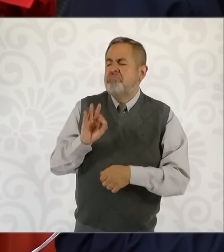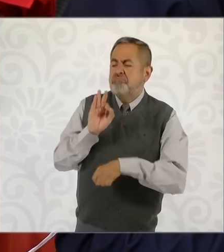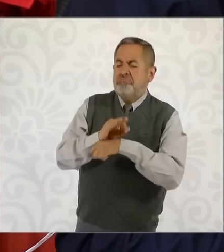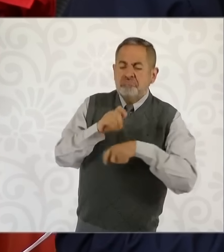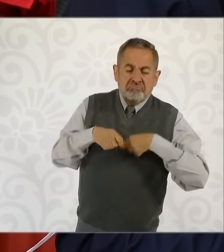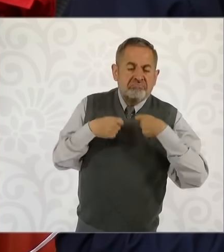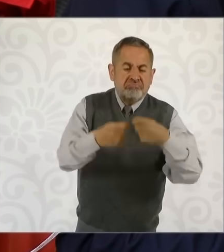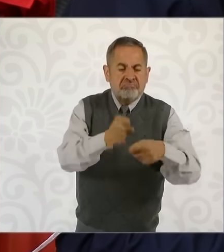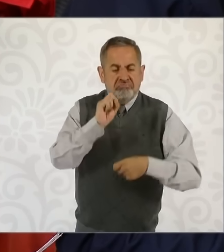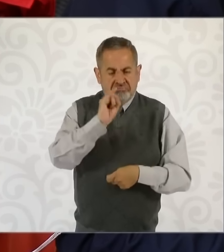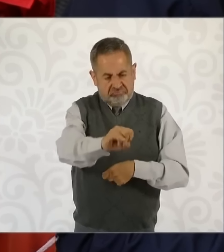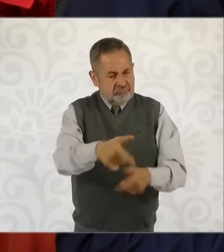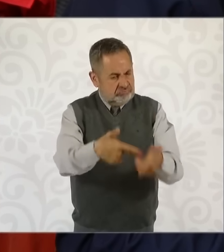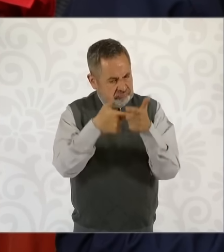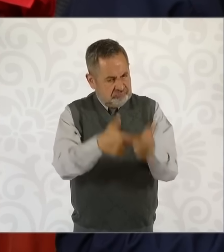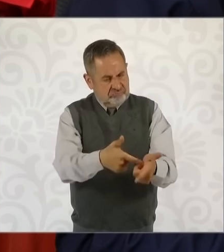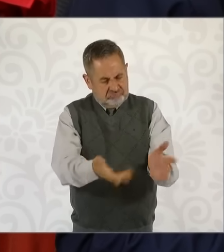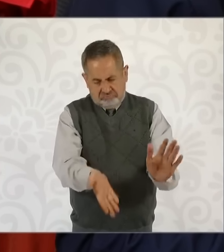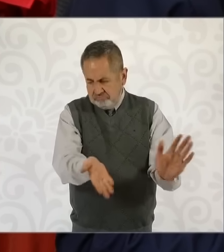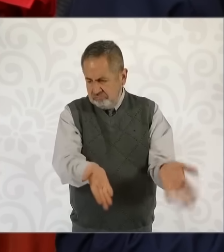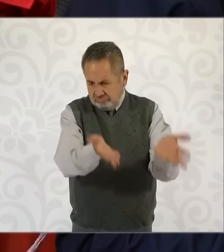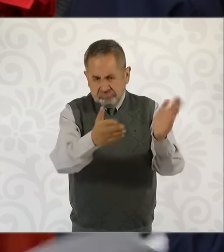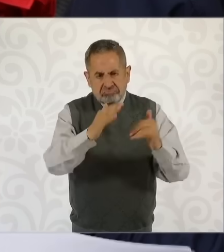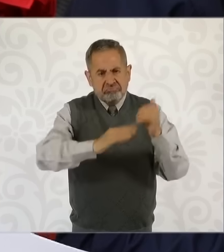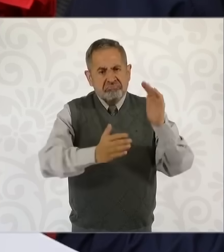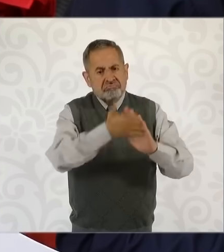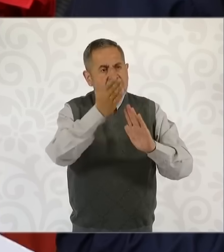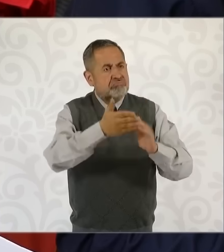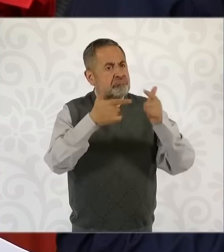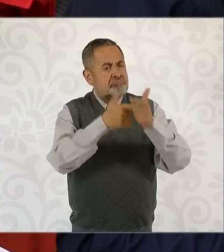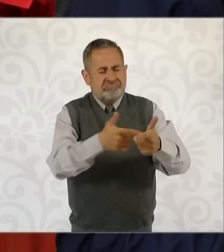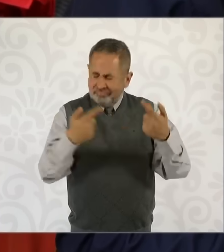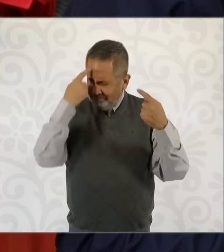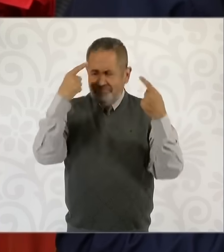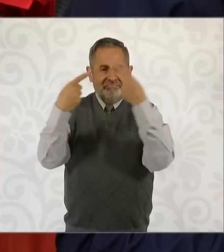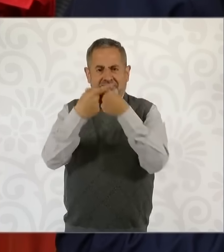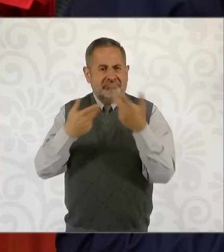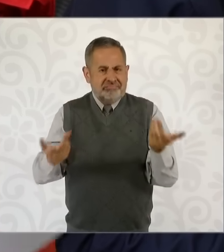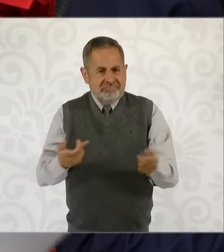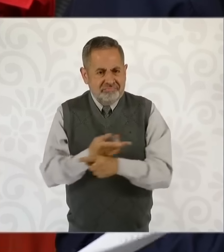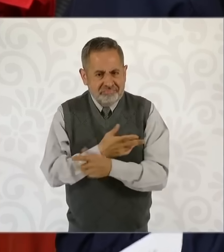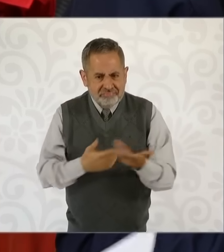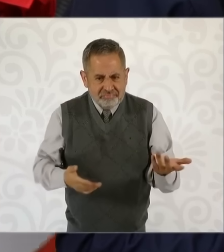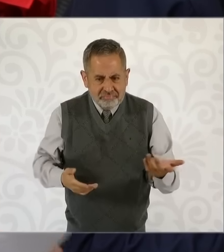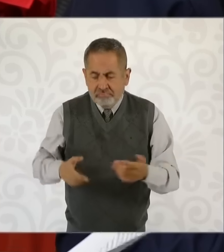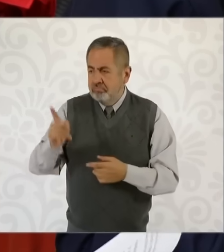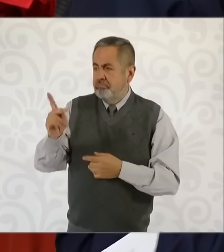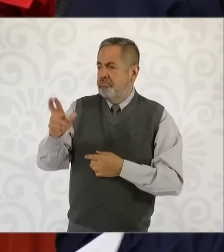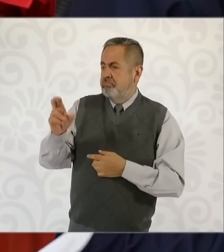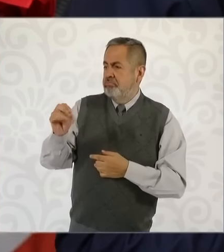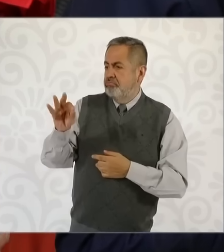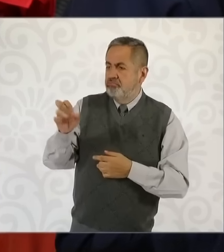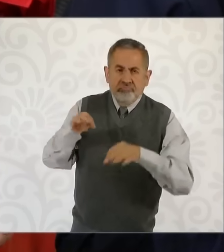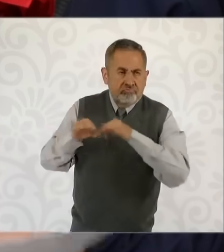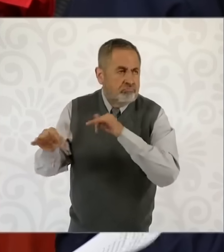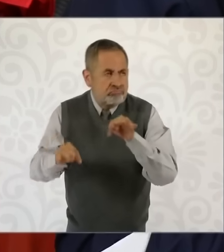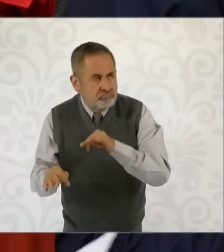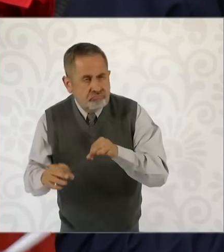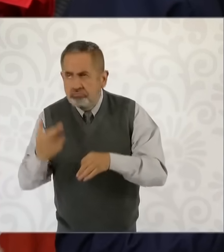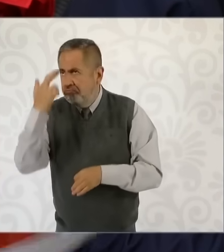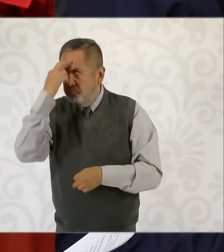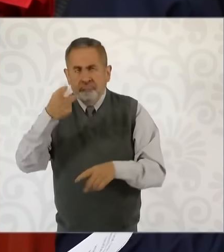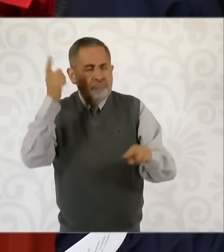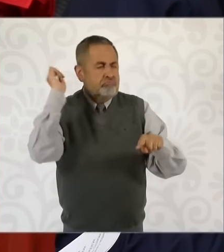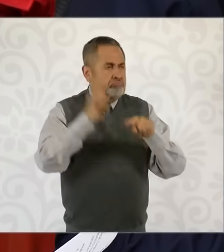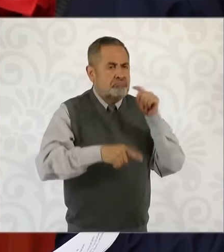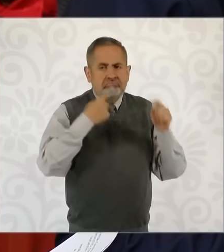suspensión federal para que continúen con los trabajos. ¿Cómo es eso? O sea, va la Profepa, trabaja, nosotros